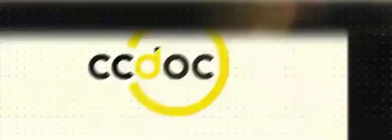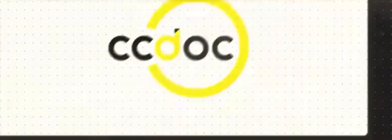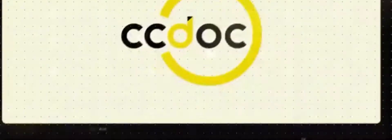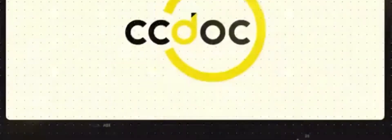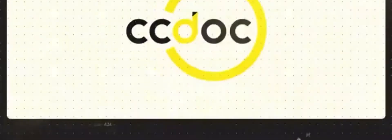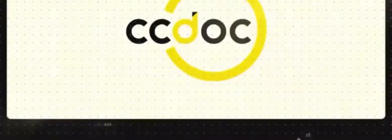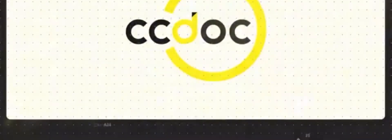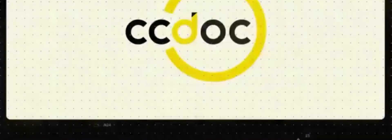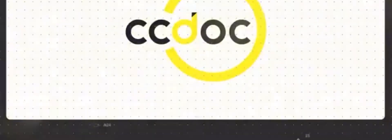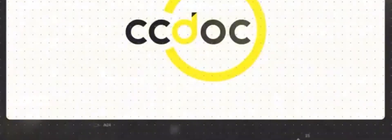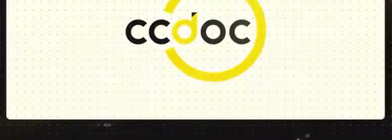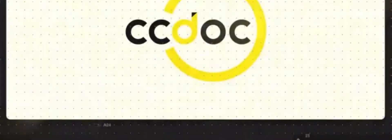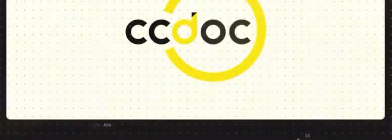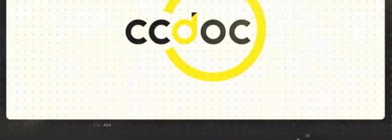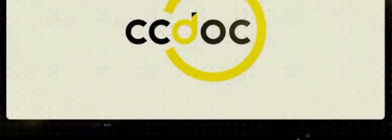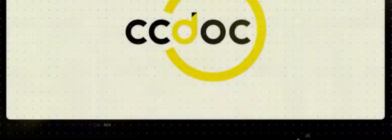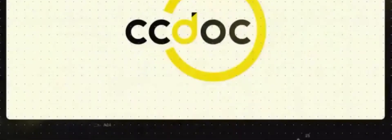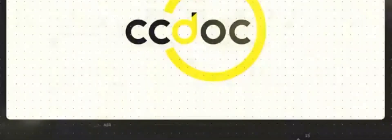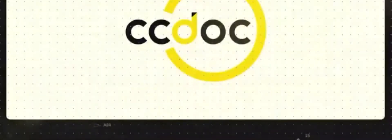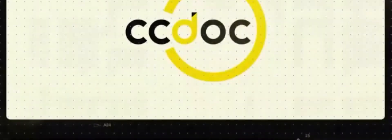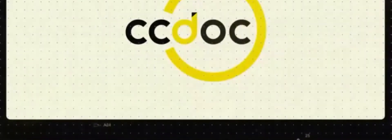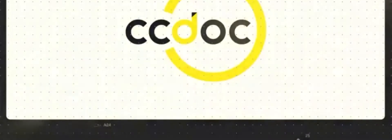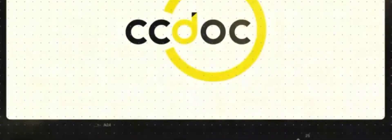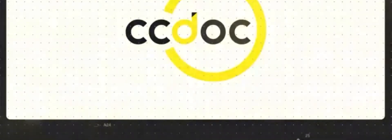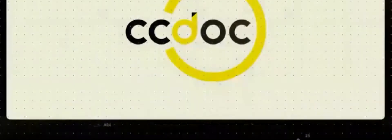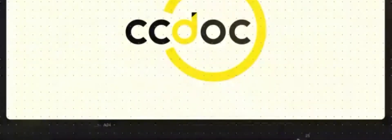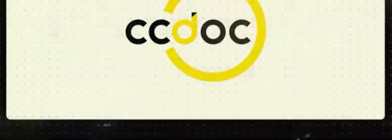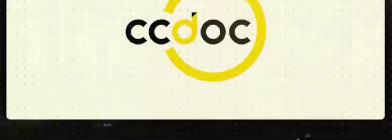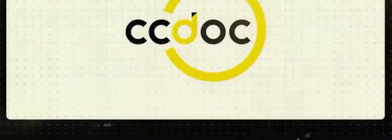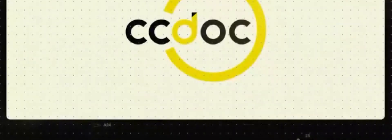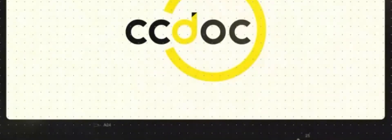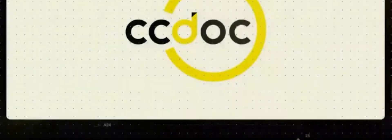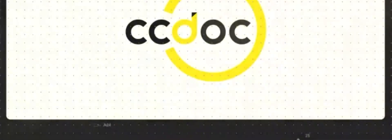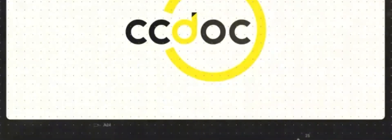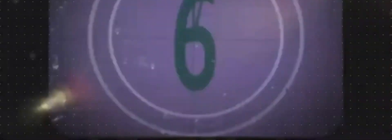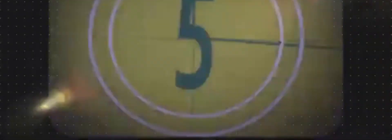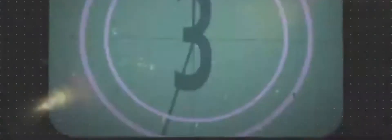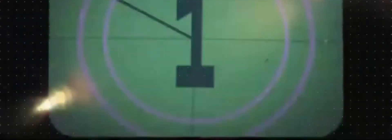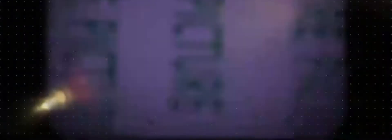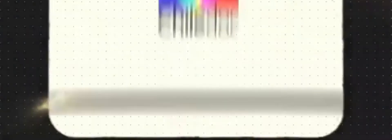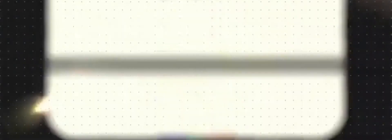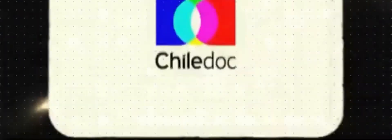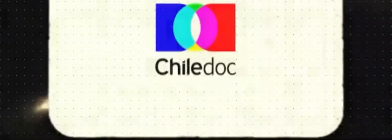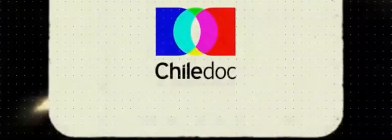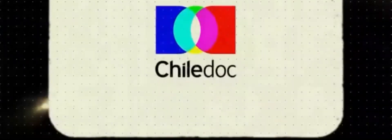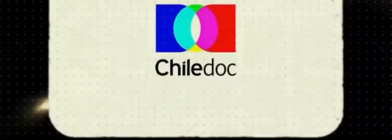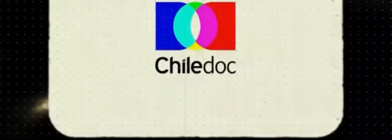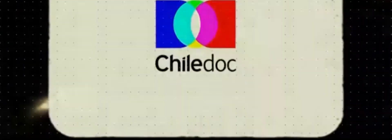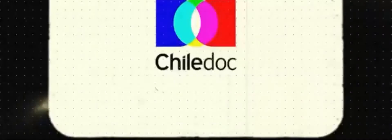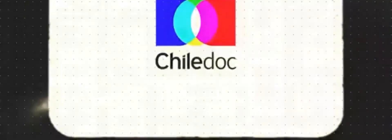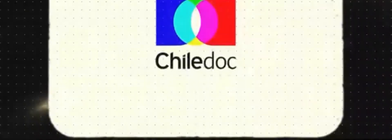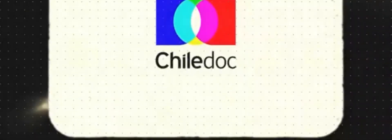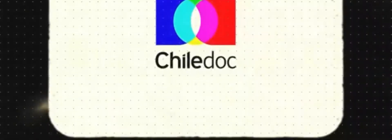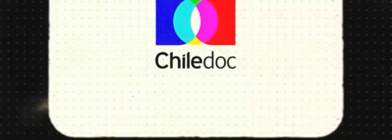también es directora ejecutiva de la corporación chilena del documental se se doc y directora adjunta de la marca sectorial chile